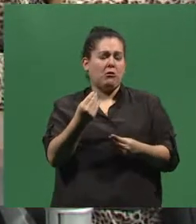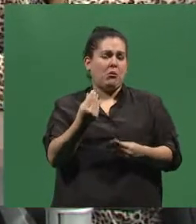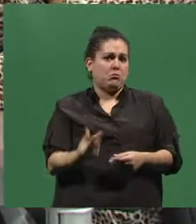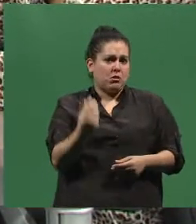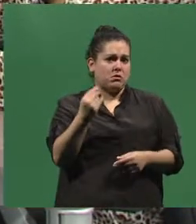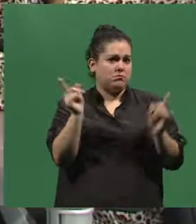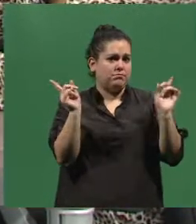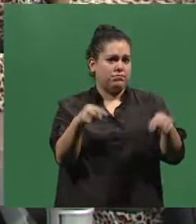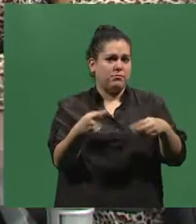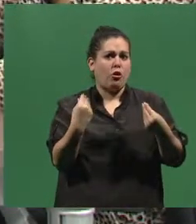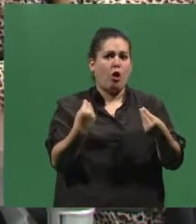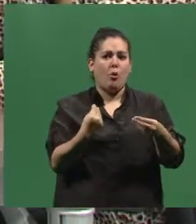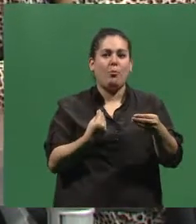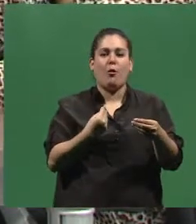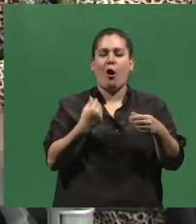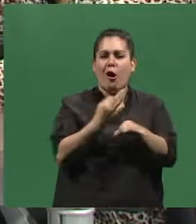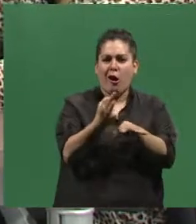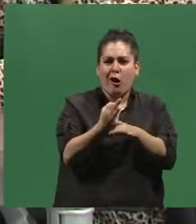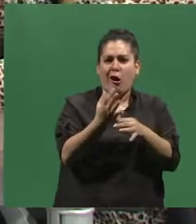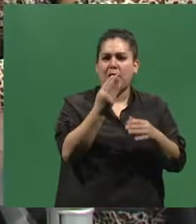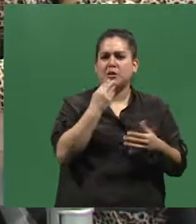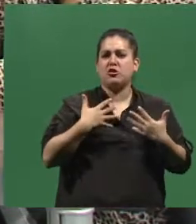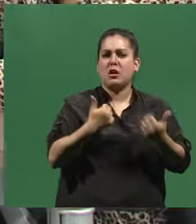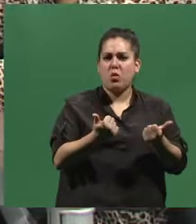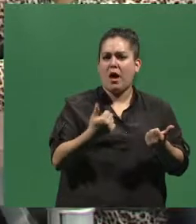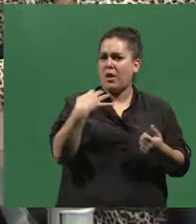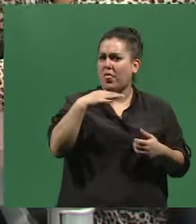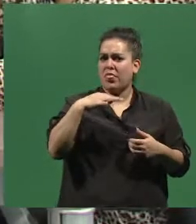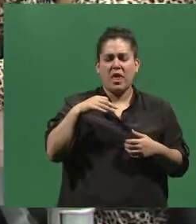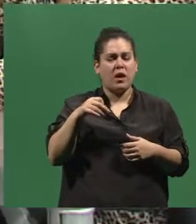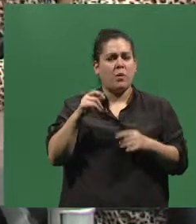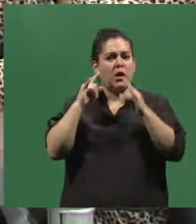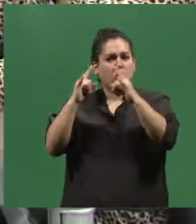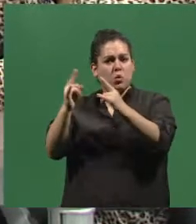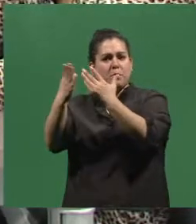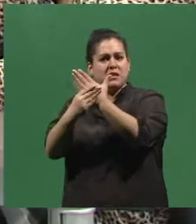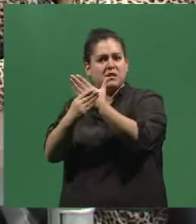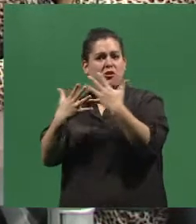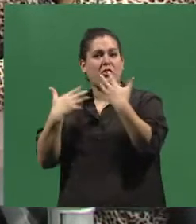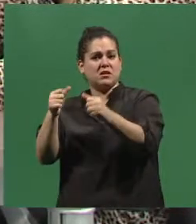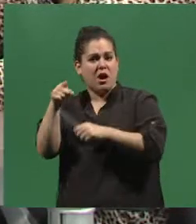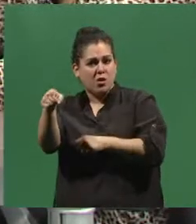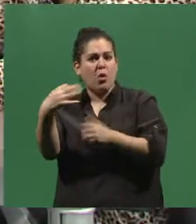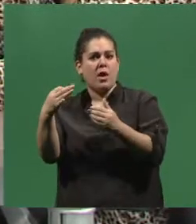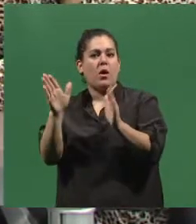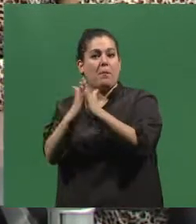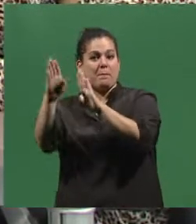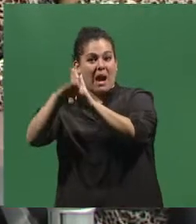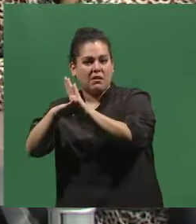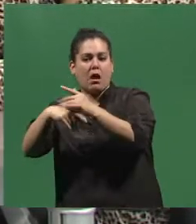implementar buenas prácticas de alimentación saludable, que el Ministerio de Salud provea ese